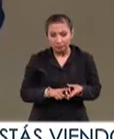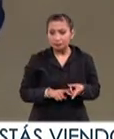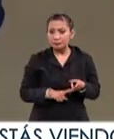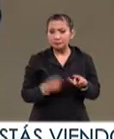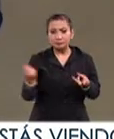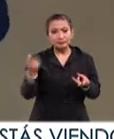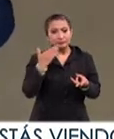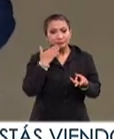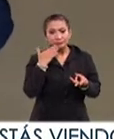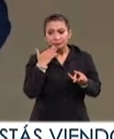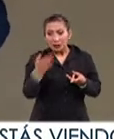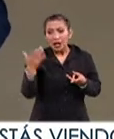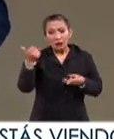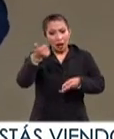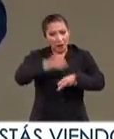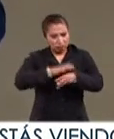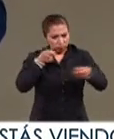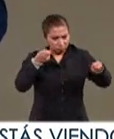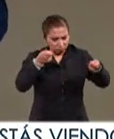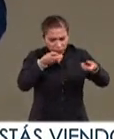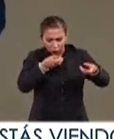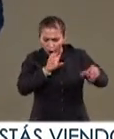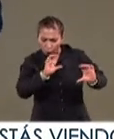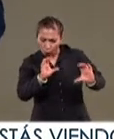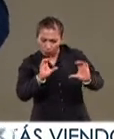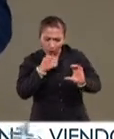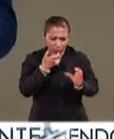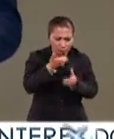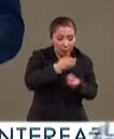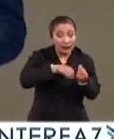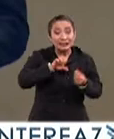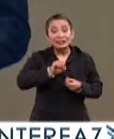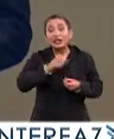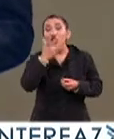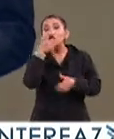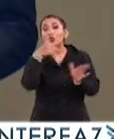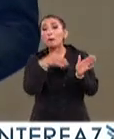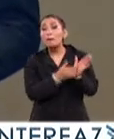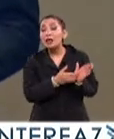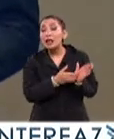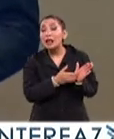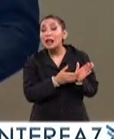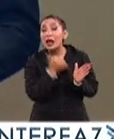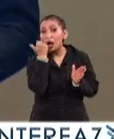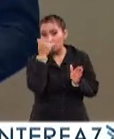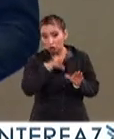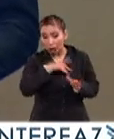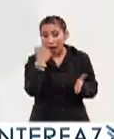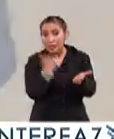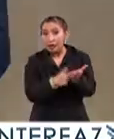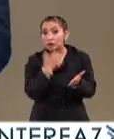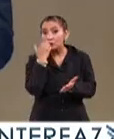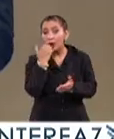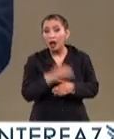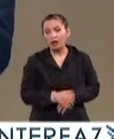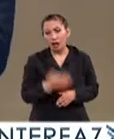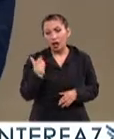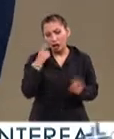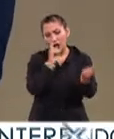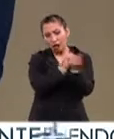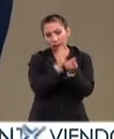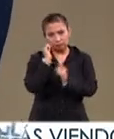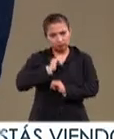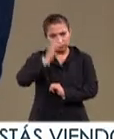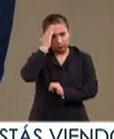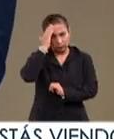en una buena administración, atiende a más de 68,000 estudiantes. Platicando con el